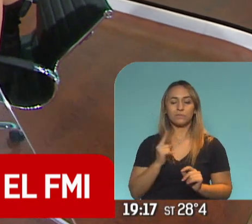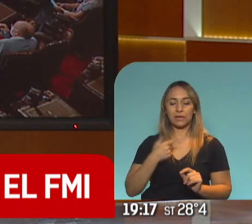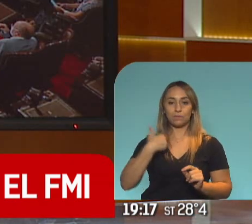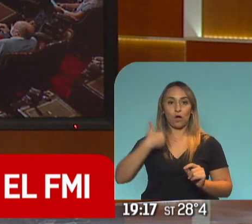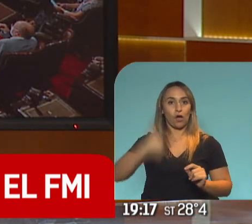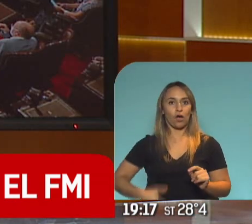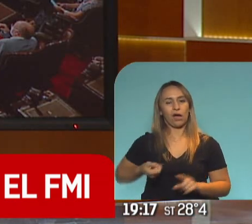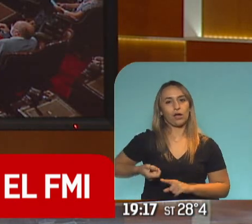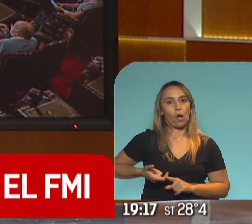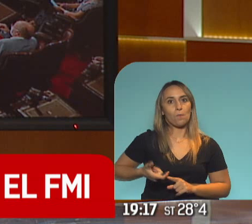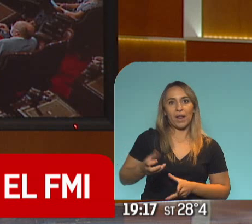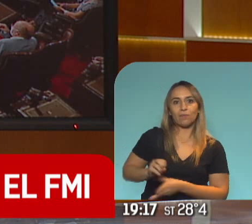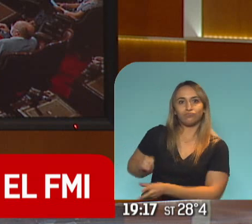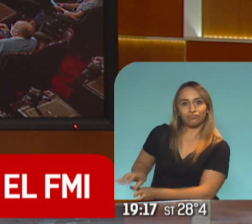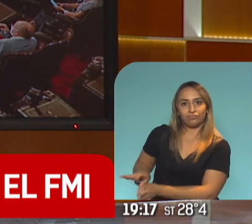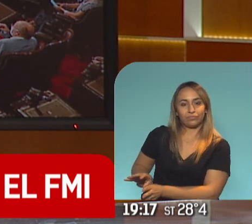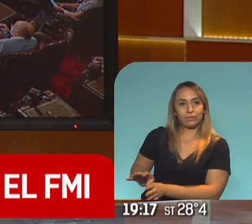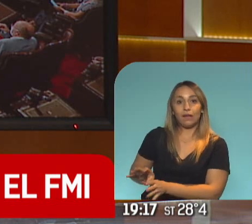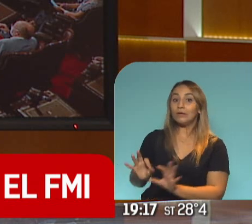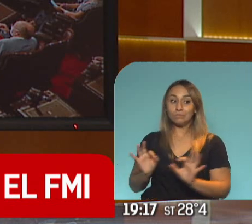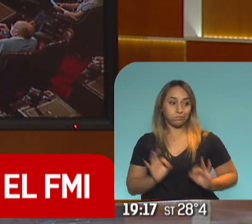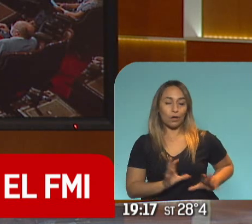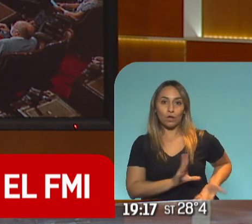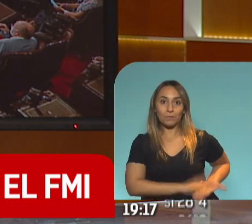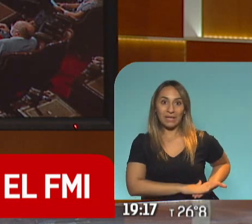se acababa eso de a vender, el precio del dólar subía, con lo